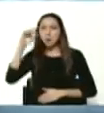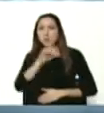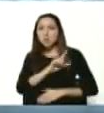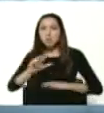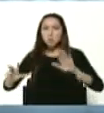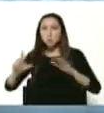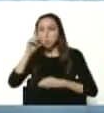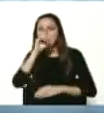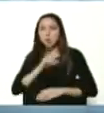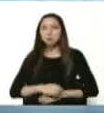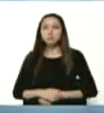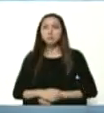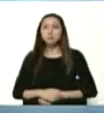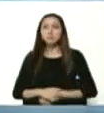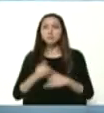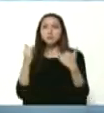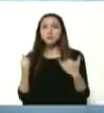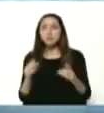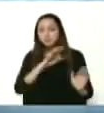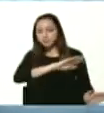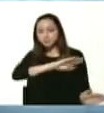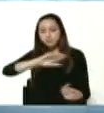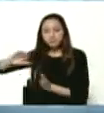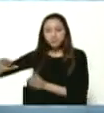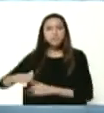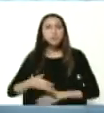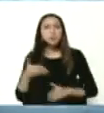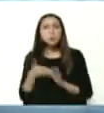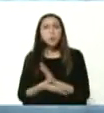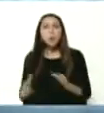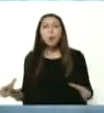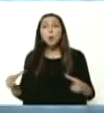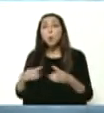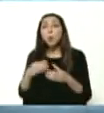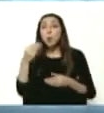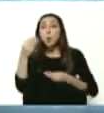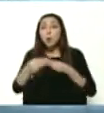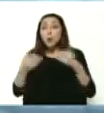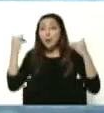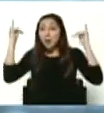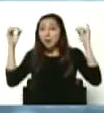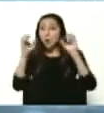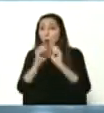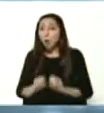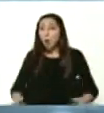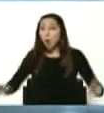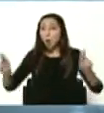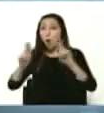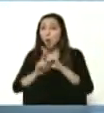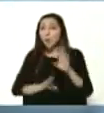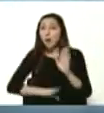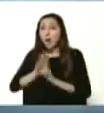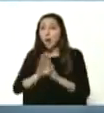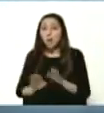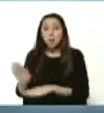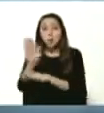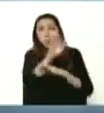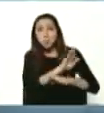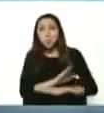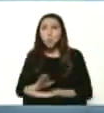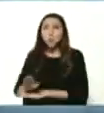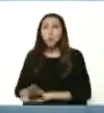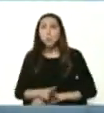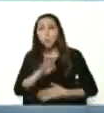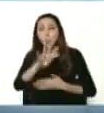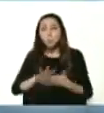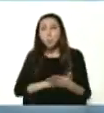A esta hora vamos a conocer detalles de lo que es la reunión de alto nivel que se celebra en las Naciones Unidas para el Desarrollo Sostenible y la Agenda